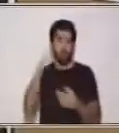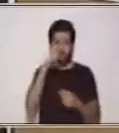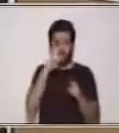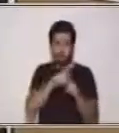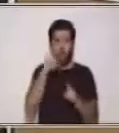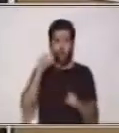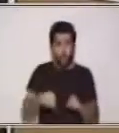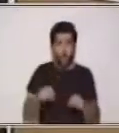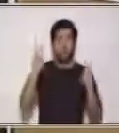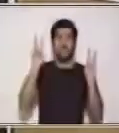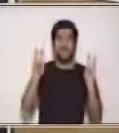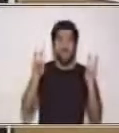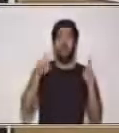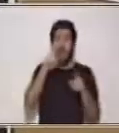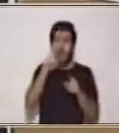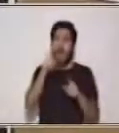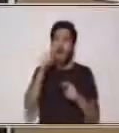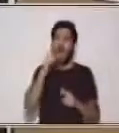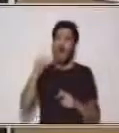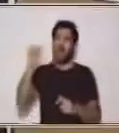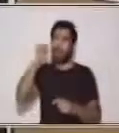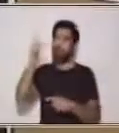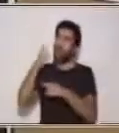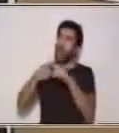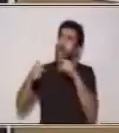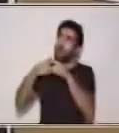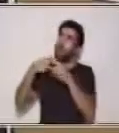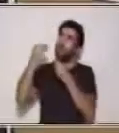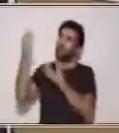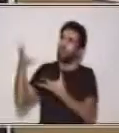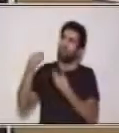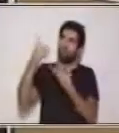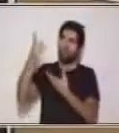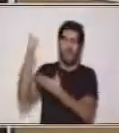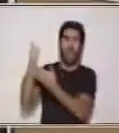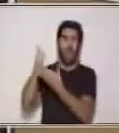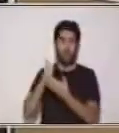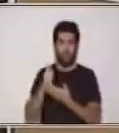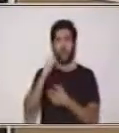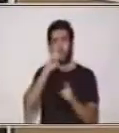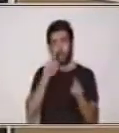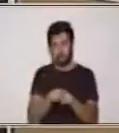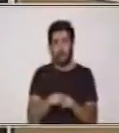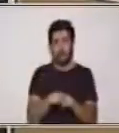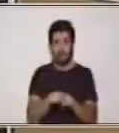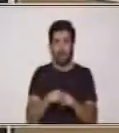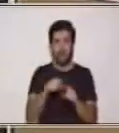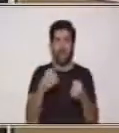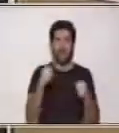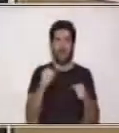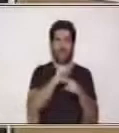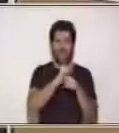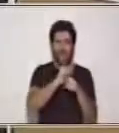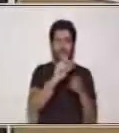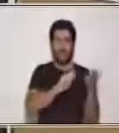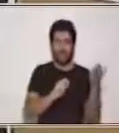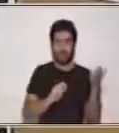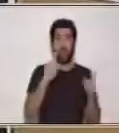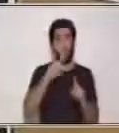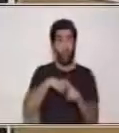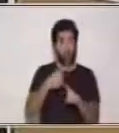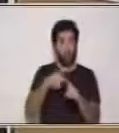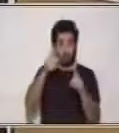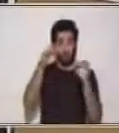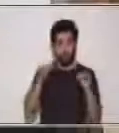en retos de factorización. Guarda todos tus ejercicios en el portafolio de Aprendo en